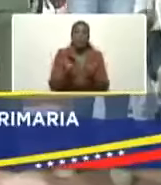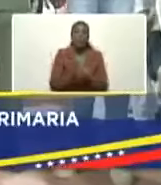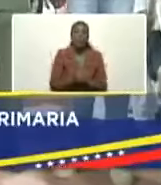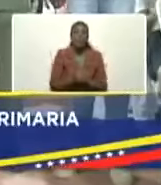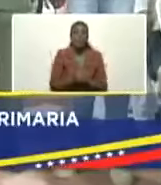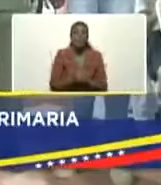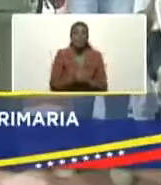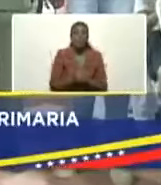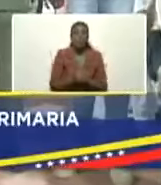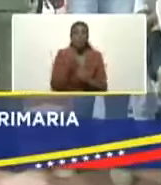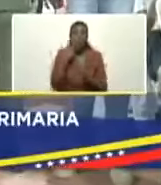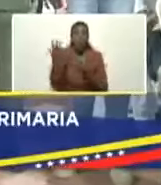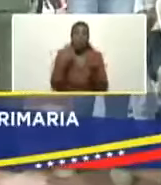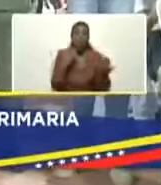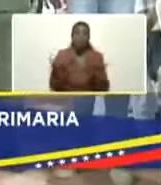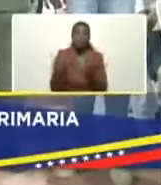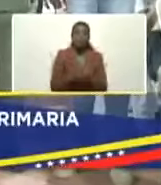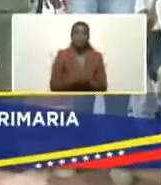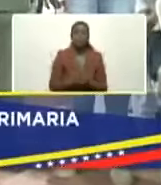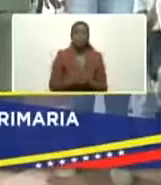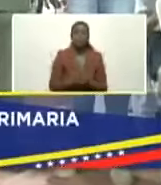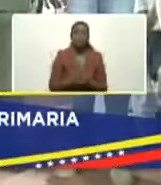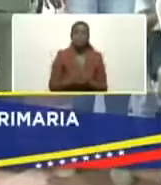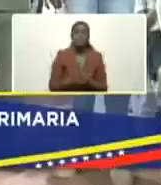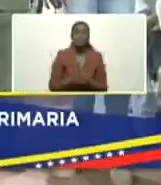Casacoima, nosotros vamos a seguir venciendo.